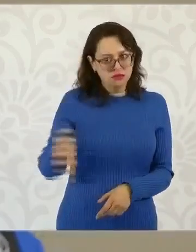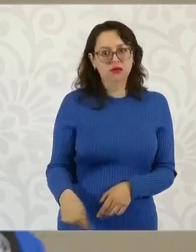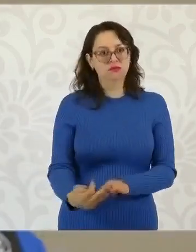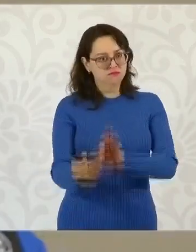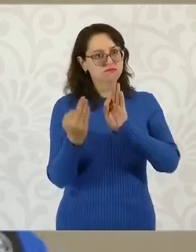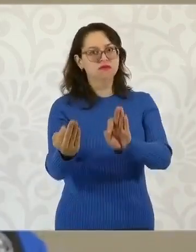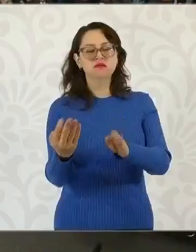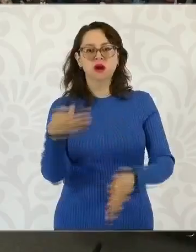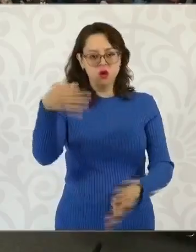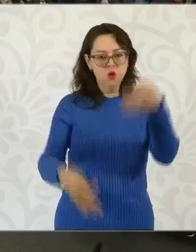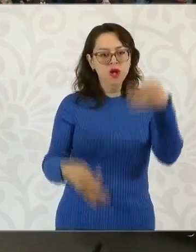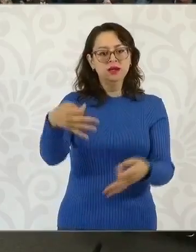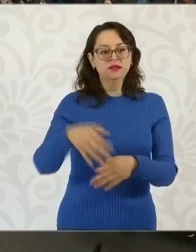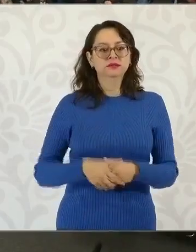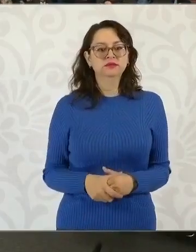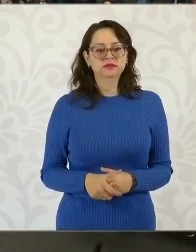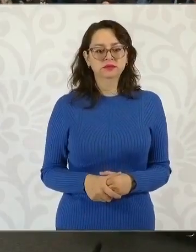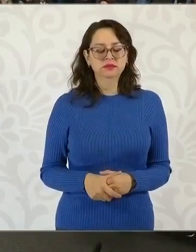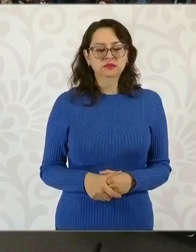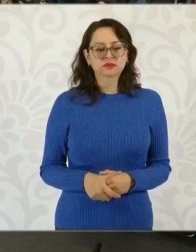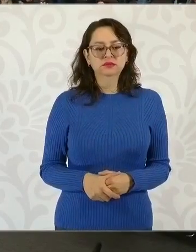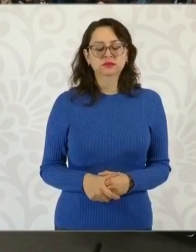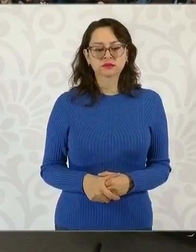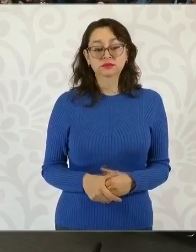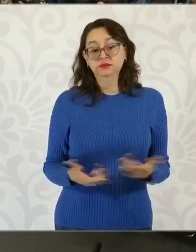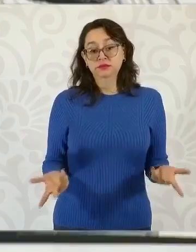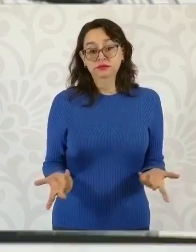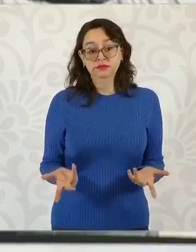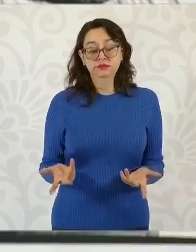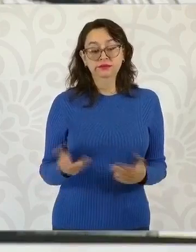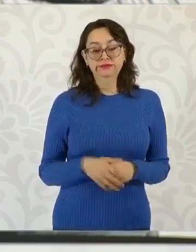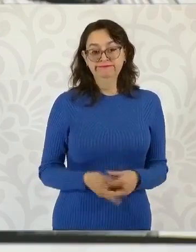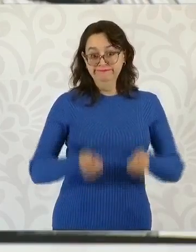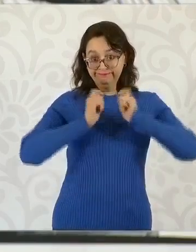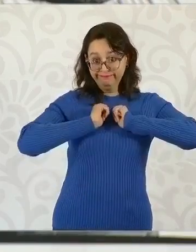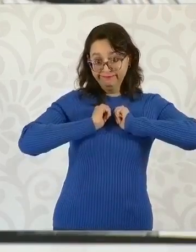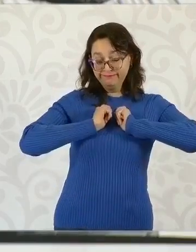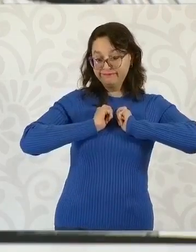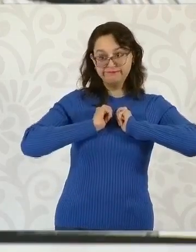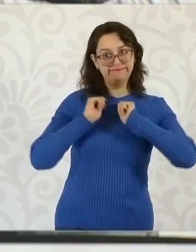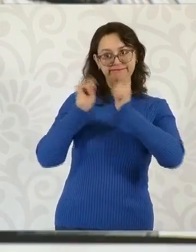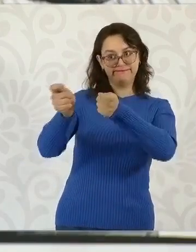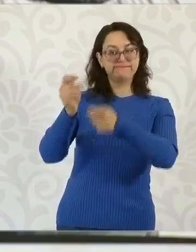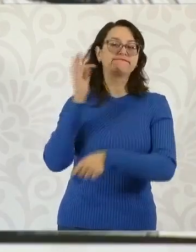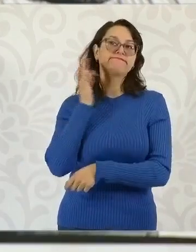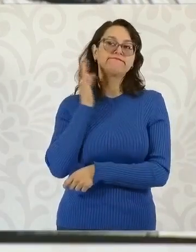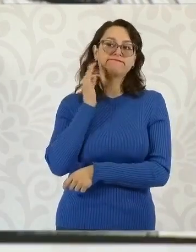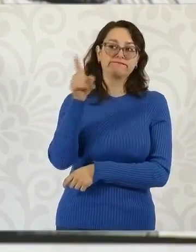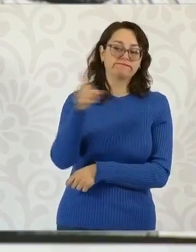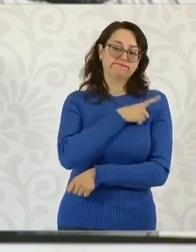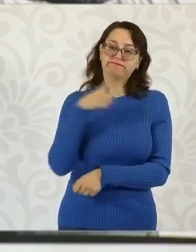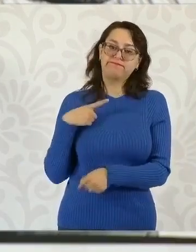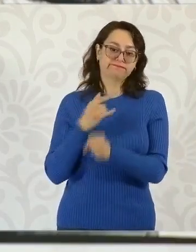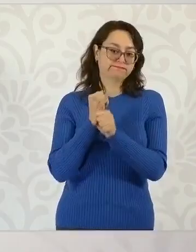frente al pueblo de México. No nos corresponde a nosotros, le corresponde en todo caso a la Fiscalía, si es que